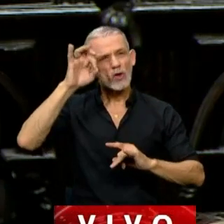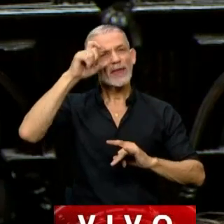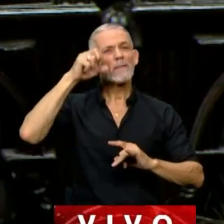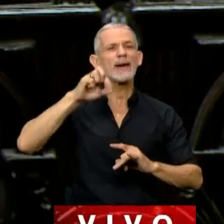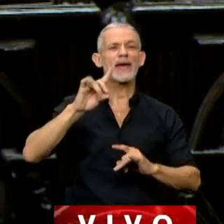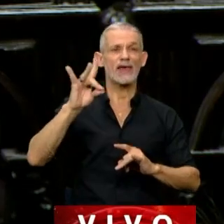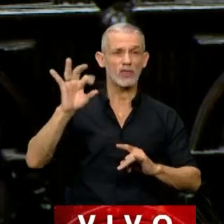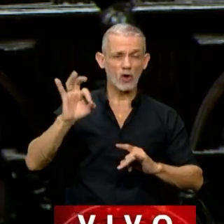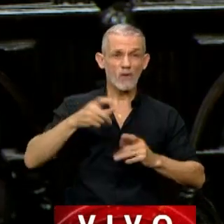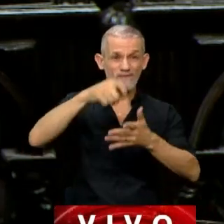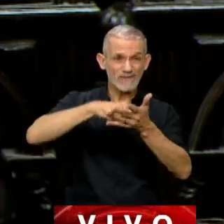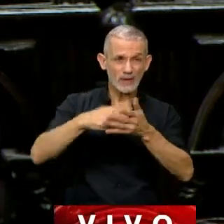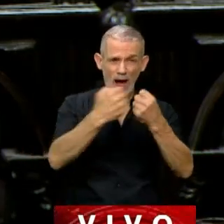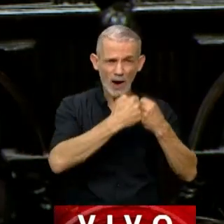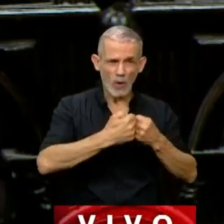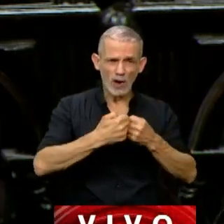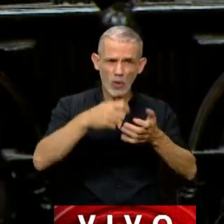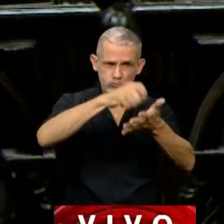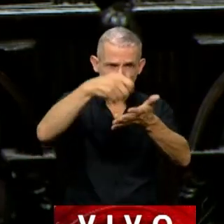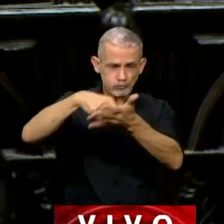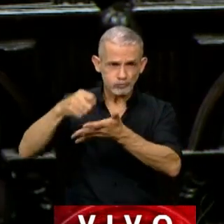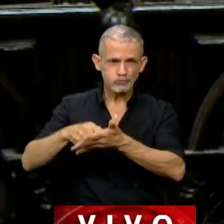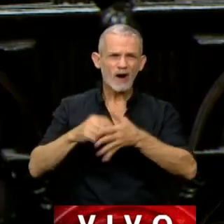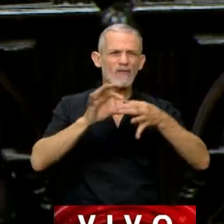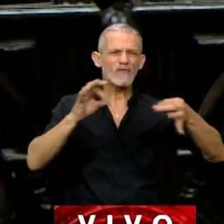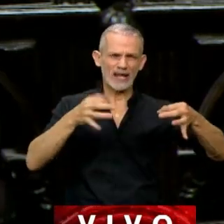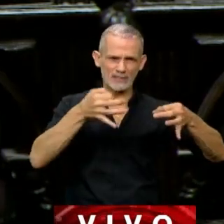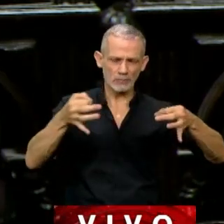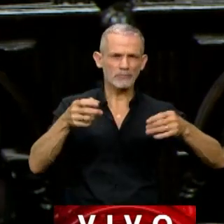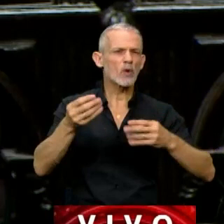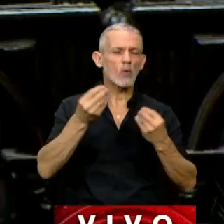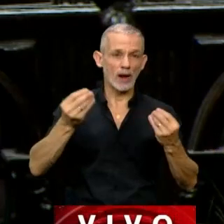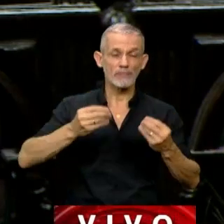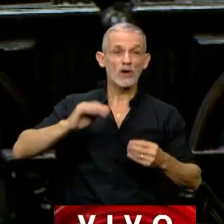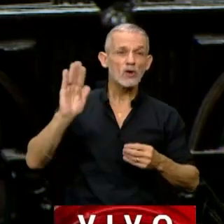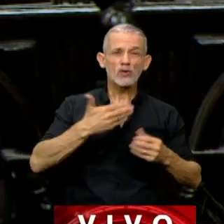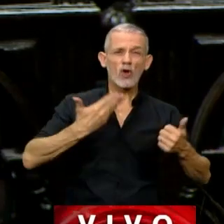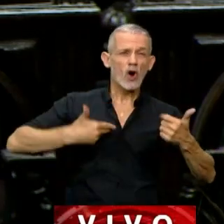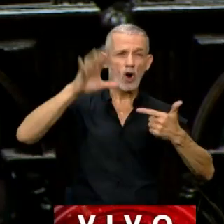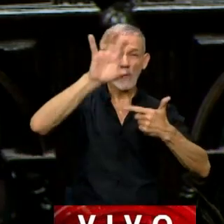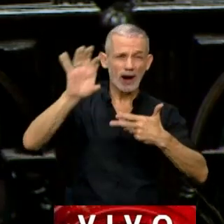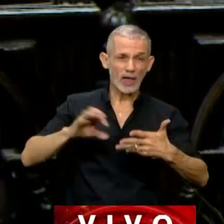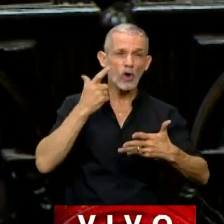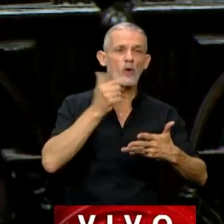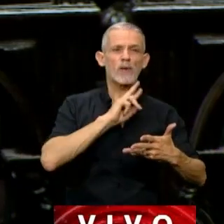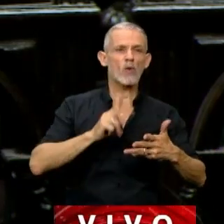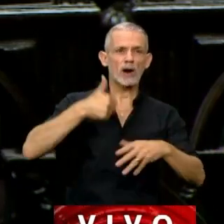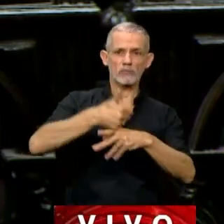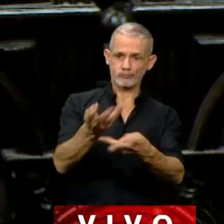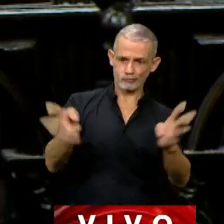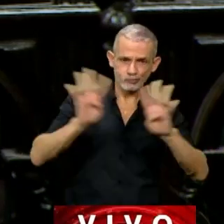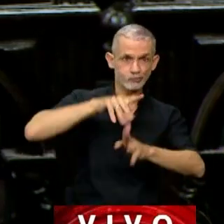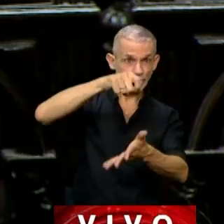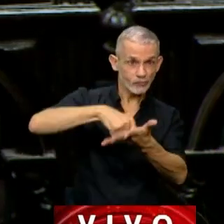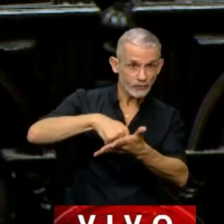durante la firma del consenso cito textualmente todos los gobernadores y gobernadoras que hoy participan de